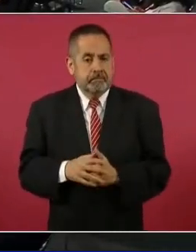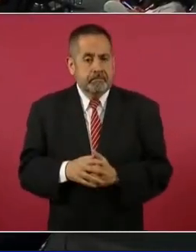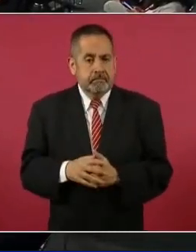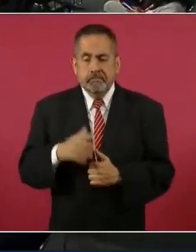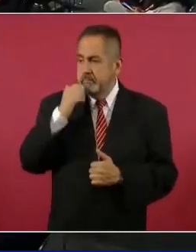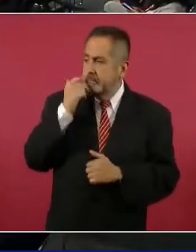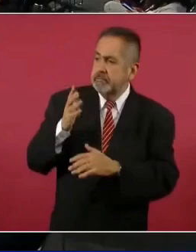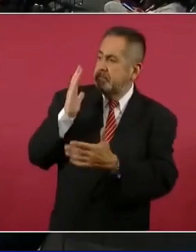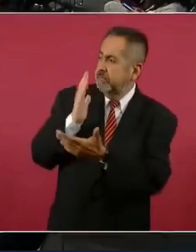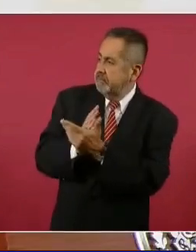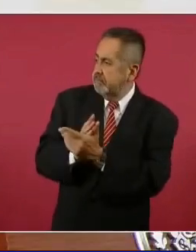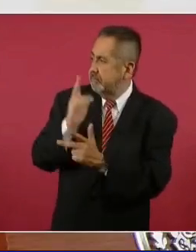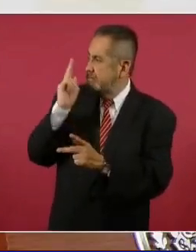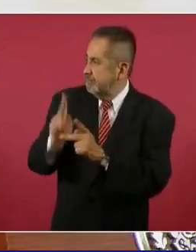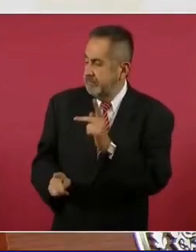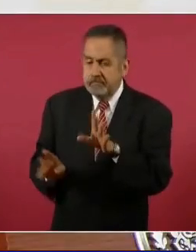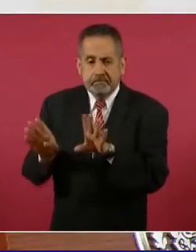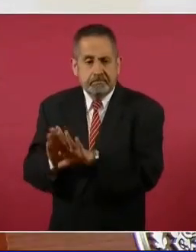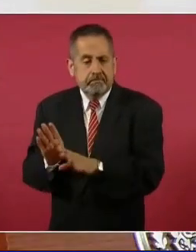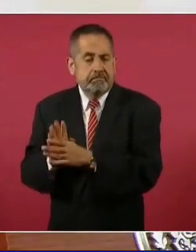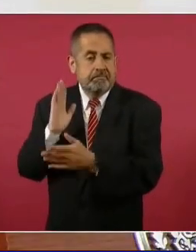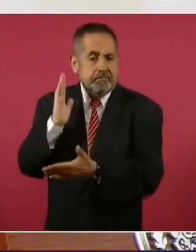dinamitar el proceso